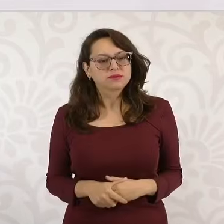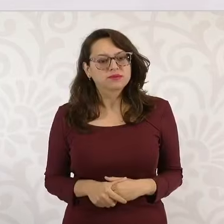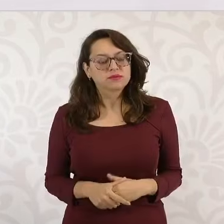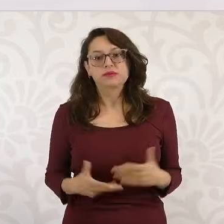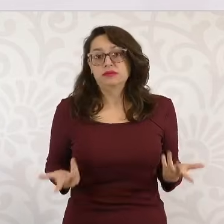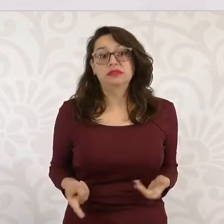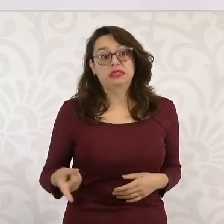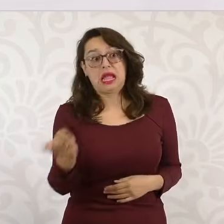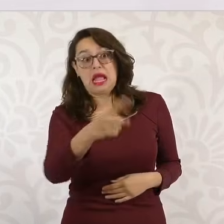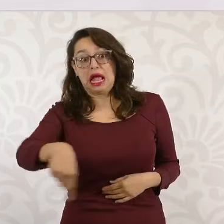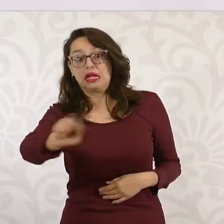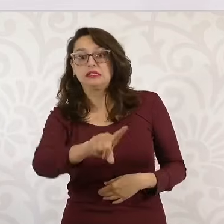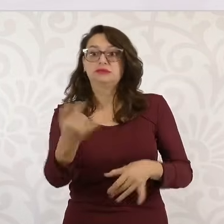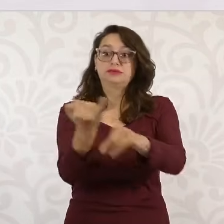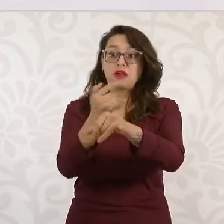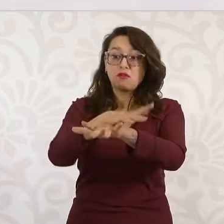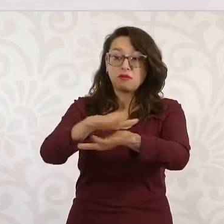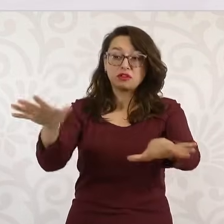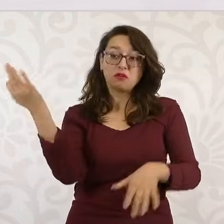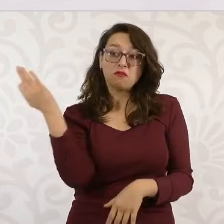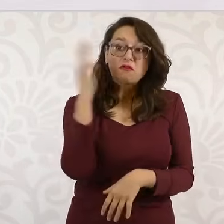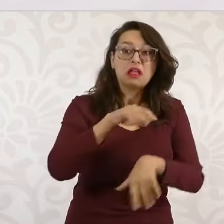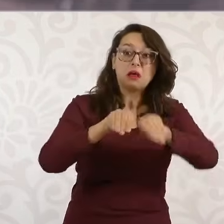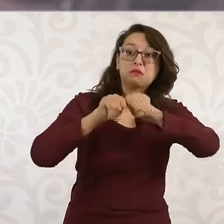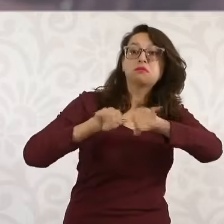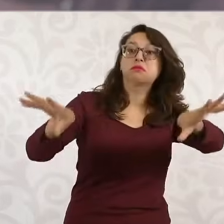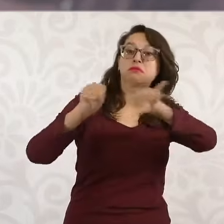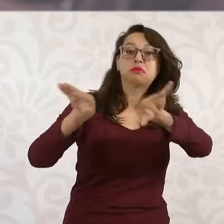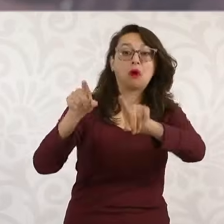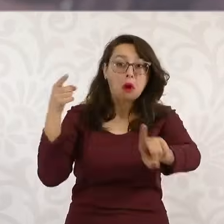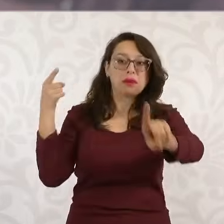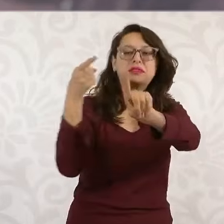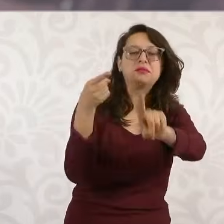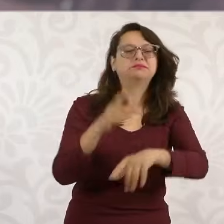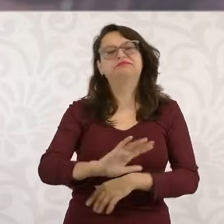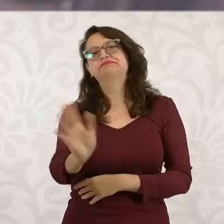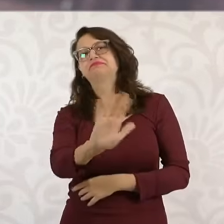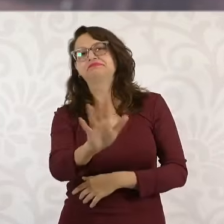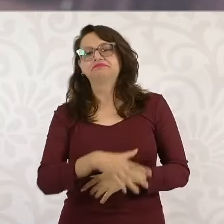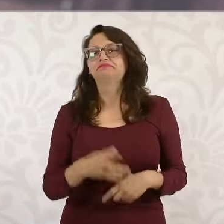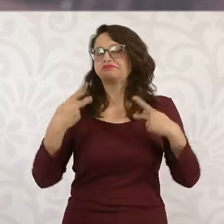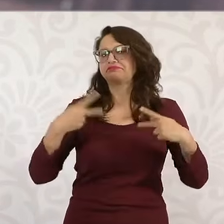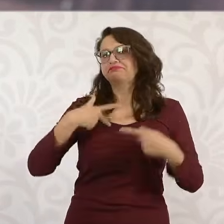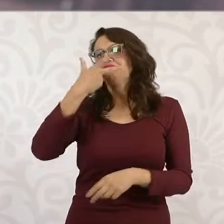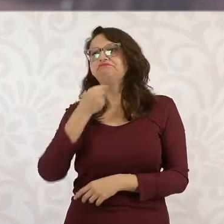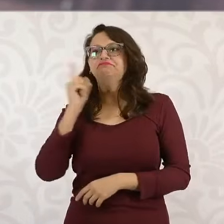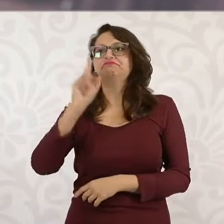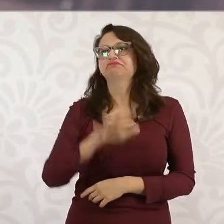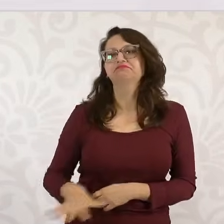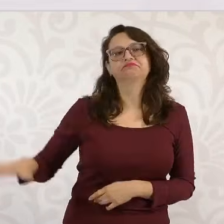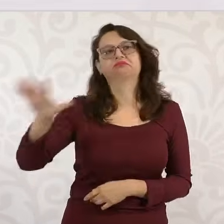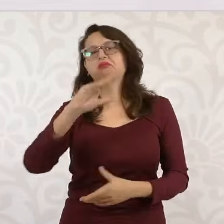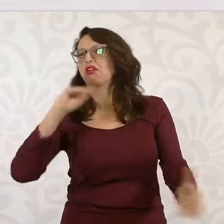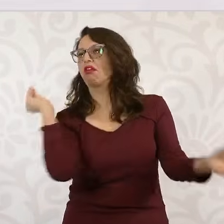la desinformación no se cumplió. Las y los mexicanos confiamos en nuestras instituciones y escuchamos el